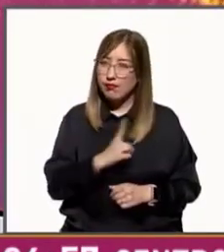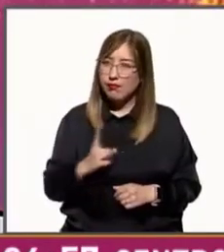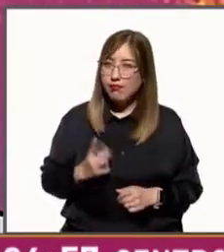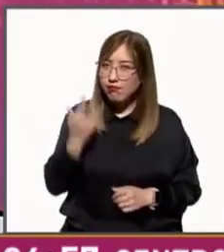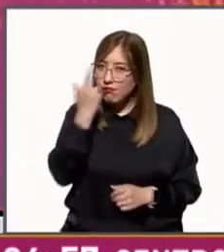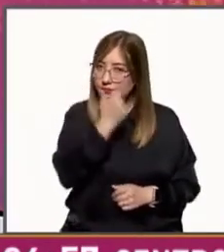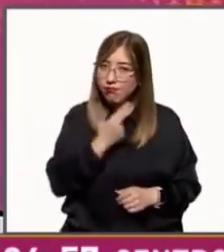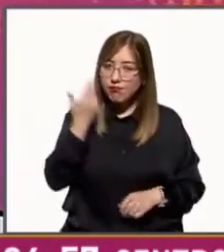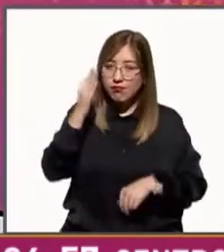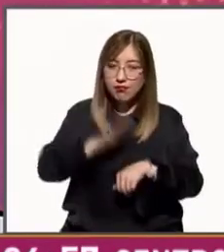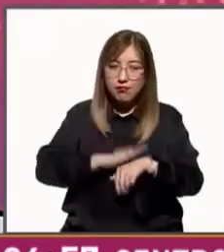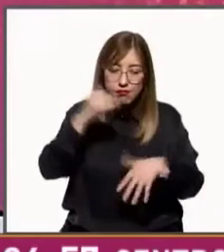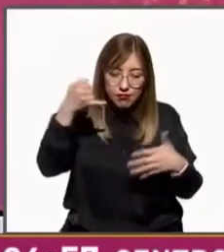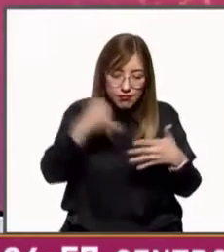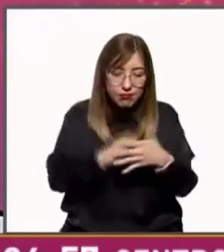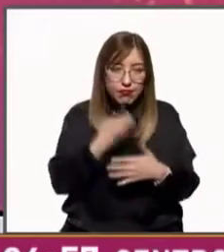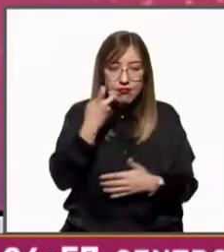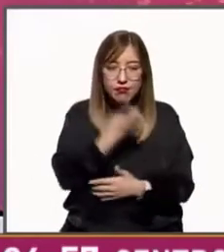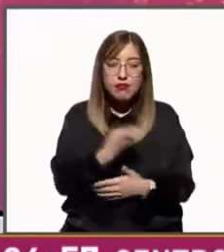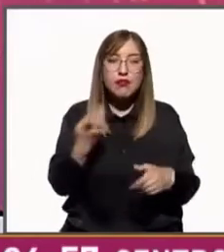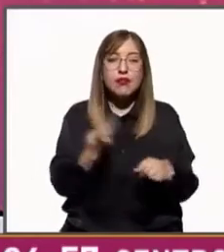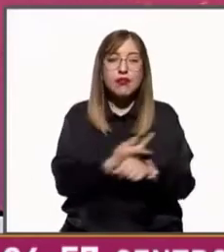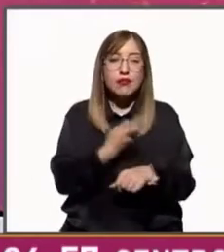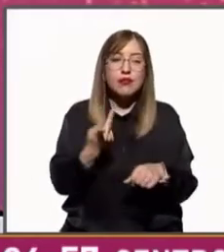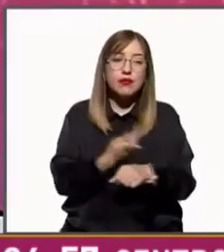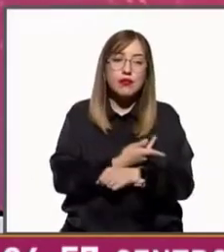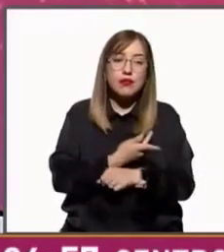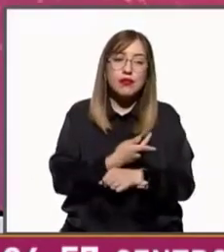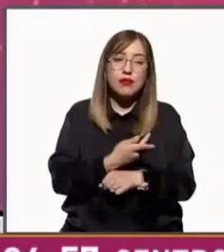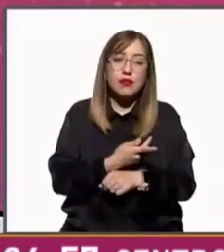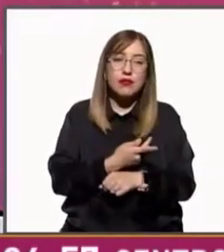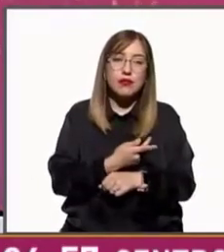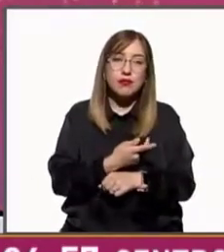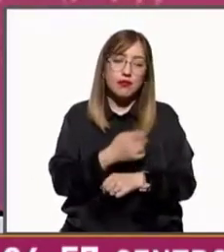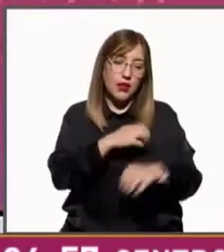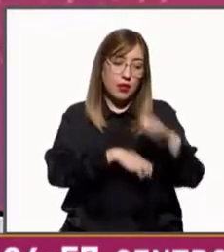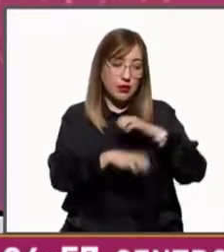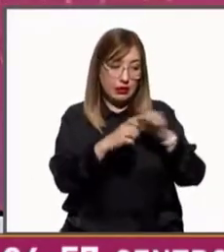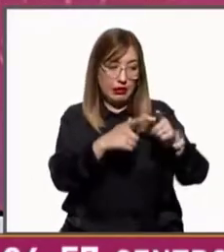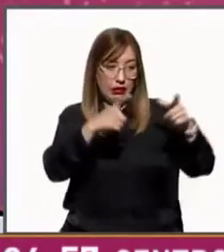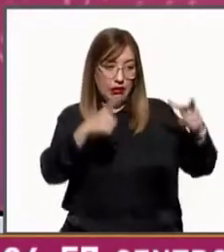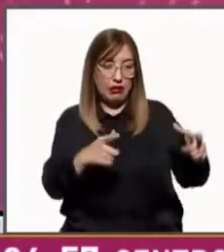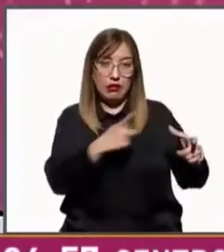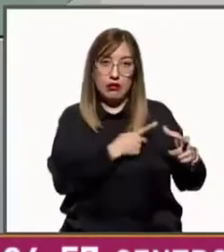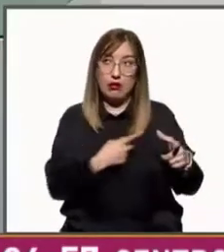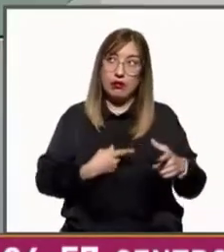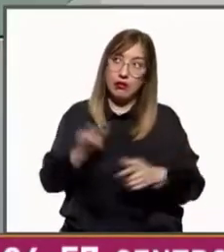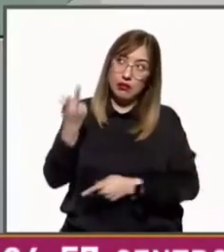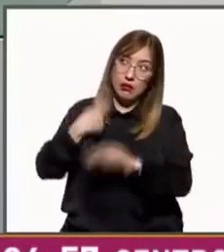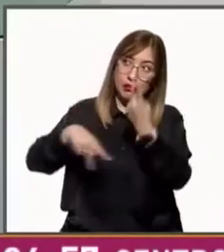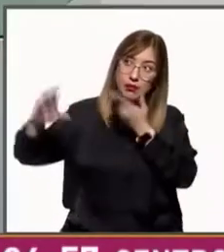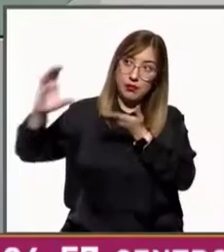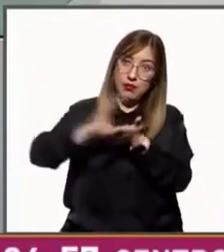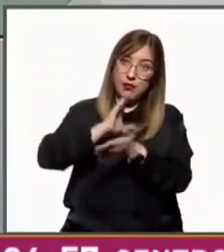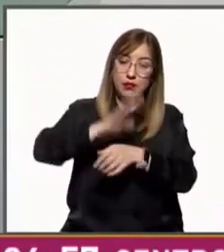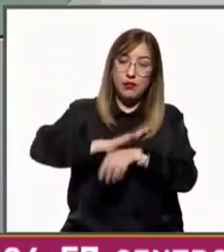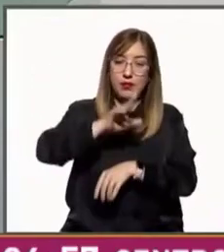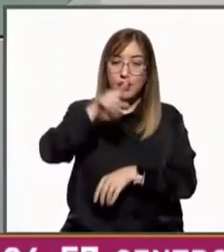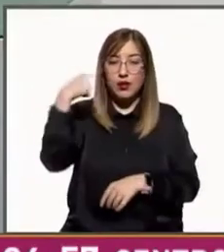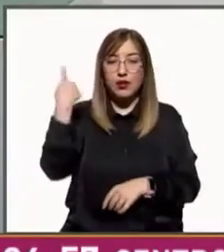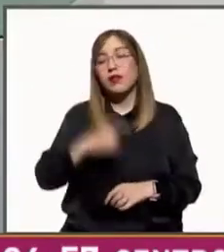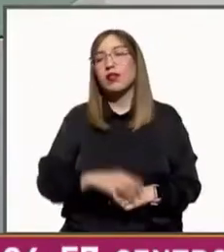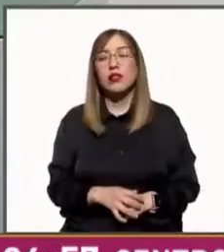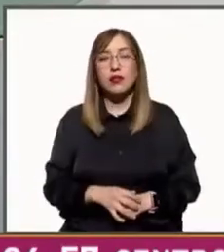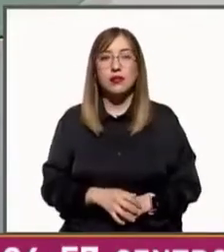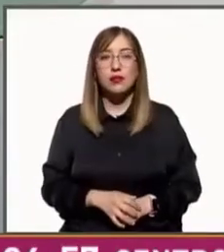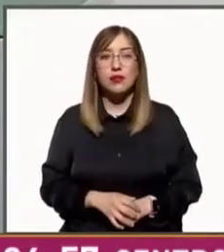a detalle esto, si el acceso a crédito tiene que ver con tu tamaño. Así es, y yo creo que en parte sí, y lo que